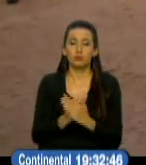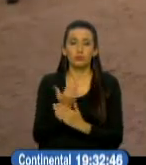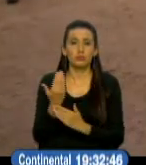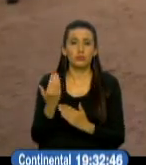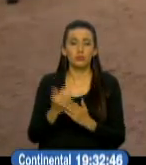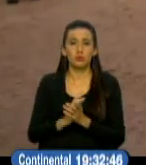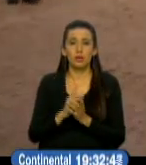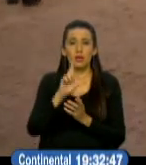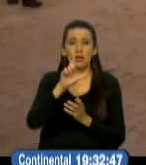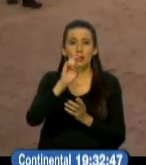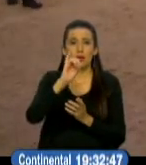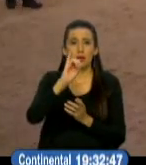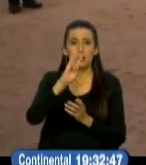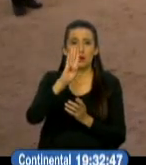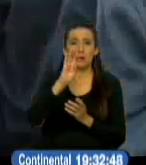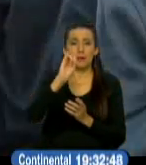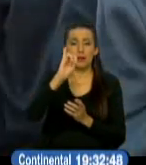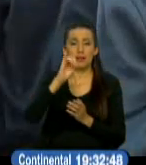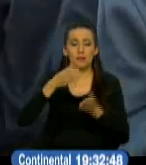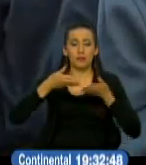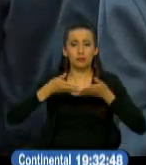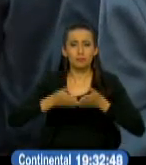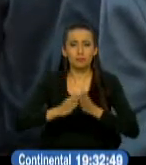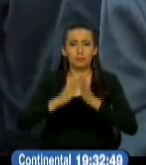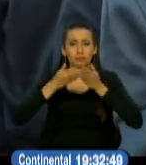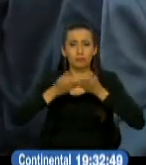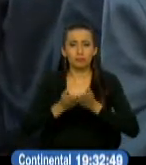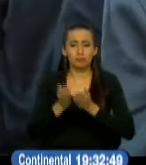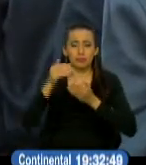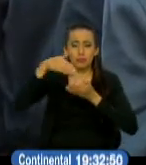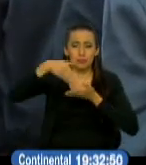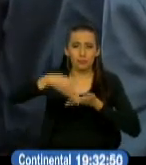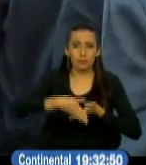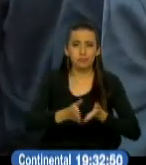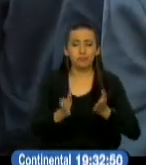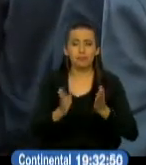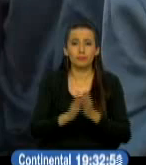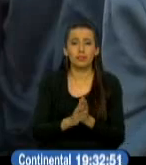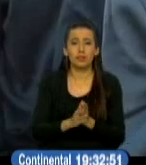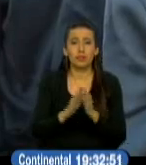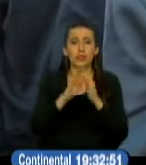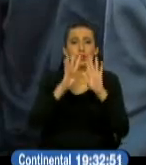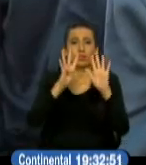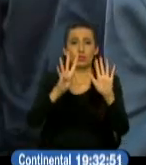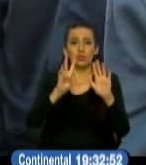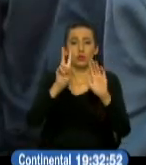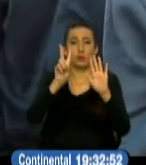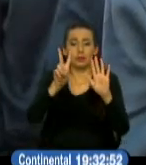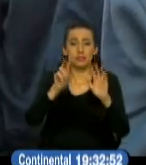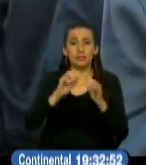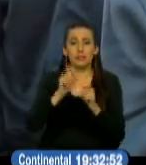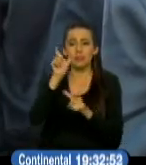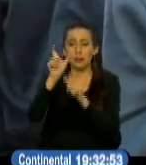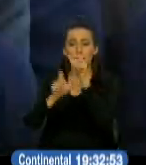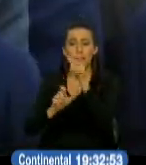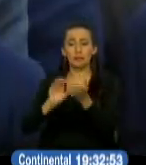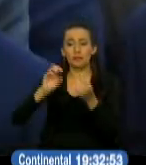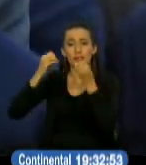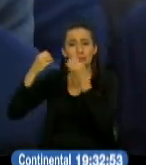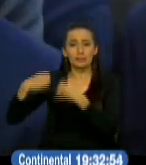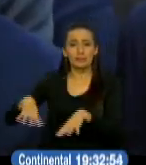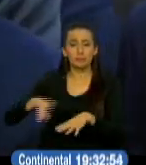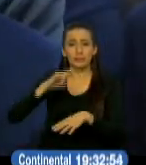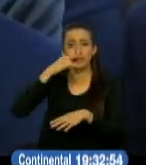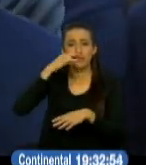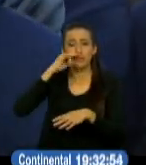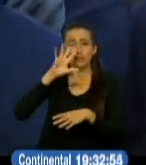de Libia tras el naufragio de una embarcación que deja 97 personas desaparecidas. Entre estas hay 15 mujeres y 5 niñas y